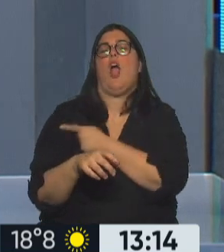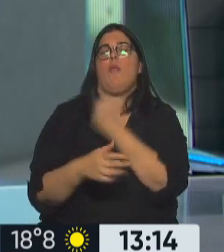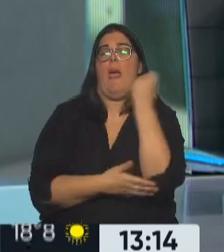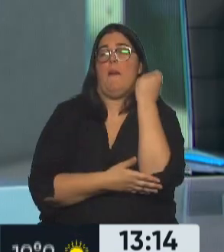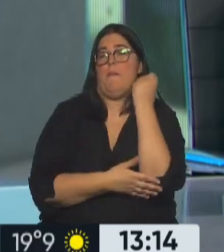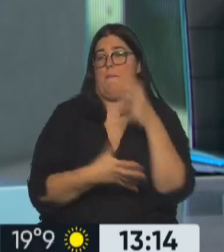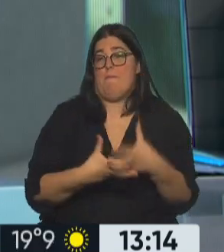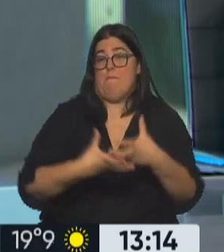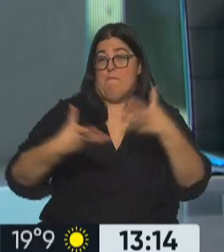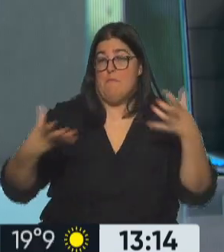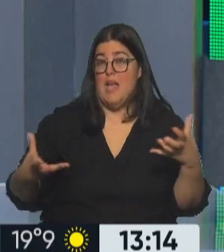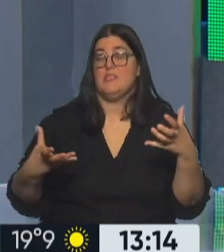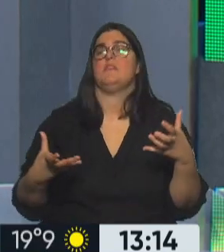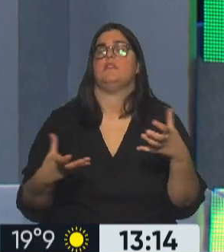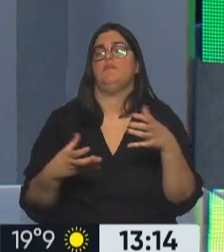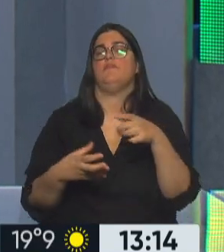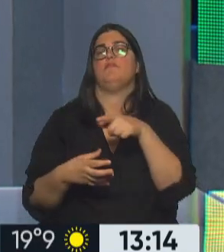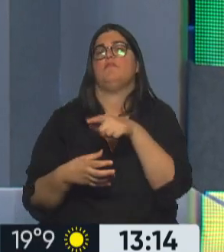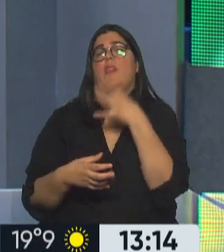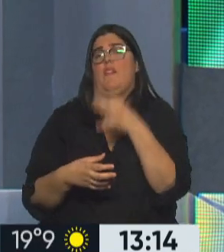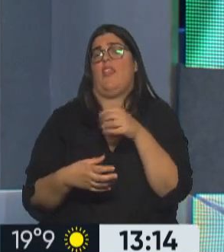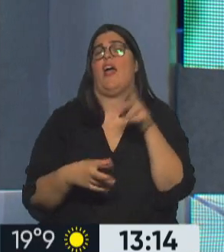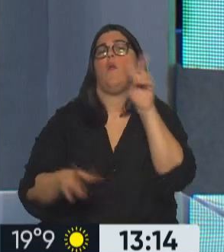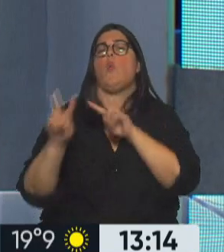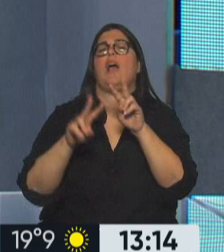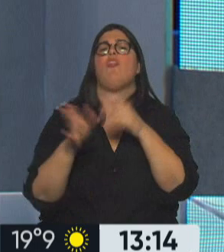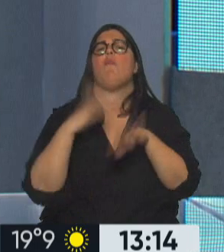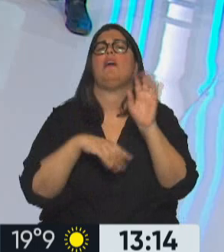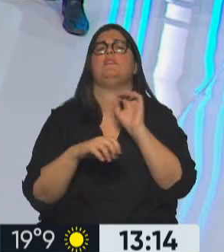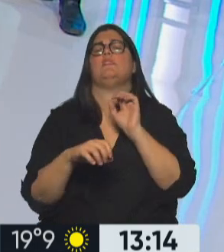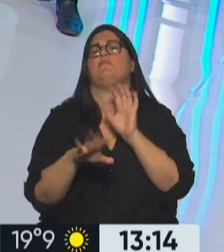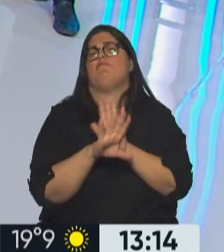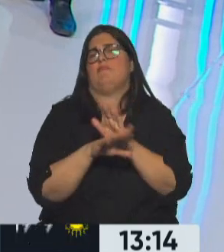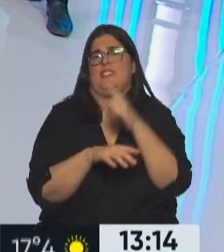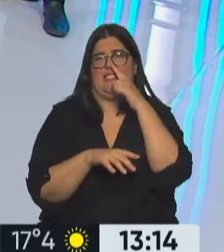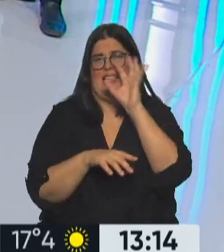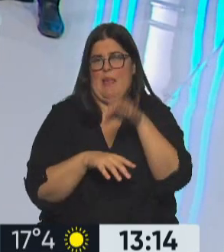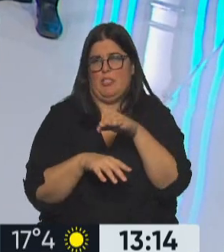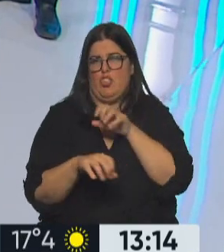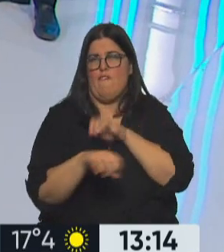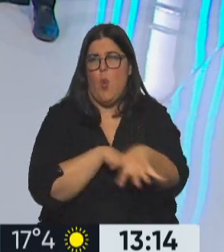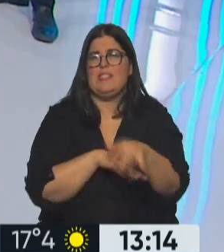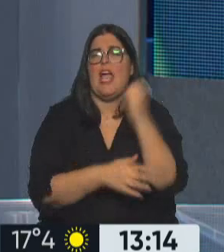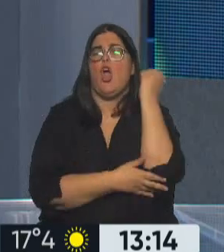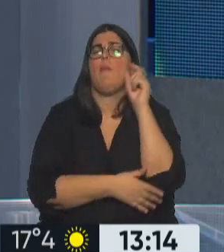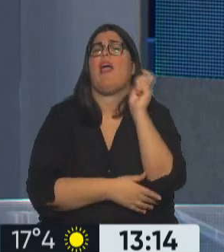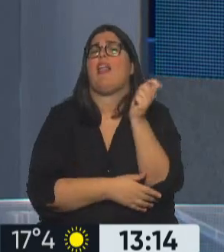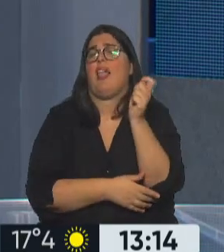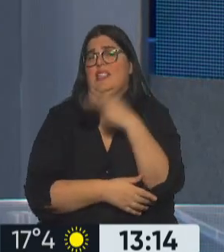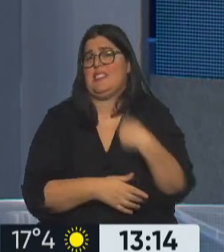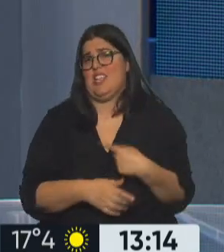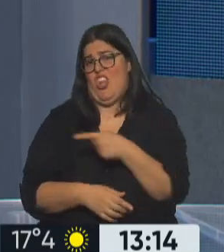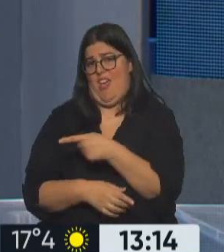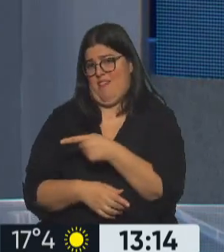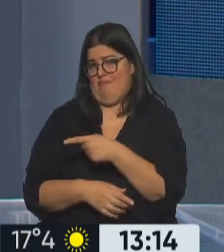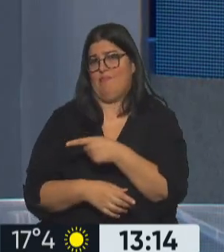un aumento muy significativo de la influencia económica de China. 70% del... Al mismo tiempo, caracterizar a los BRICS